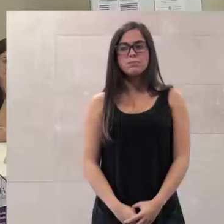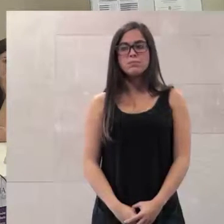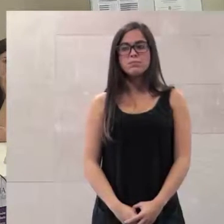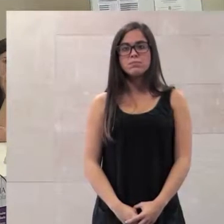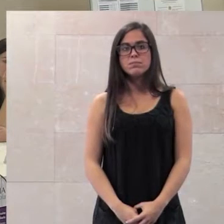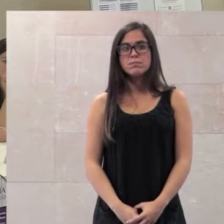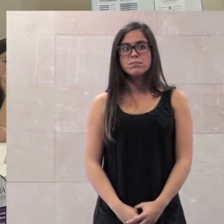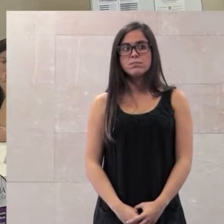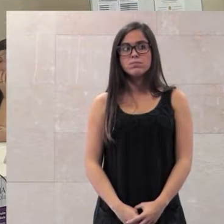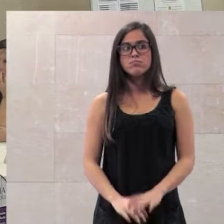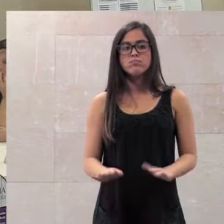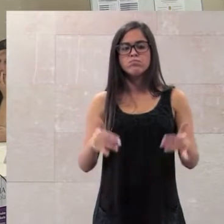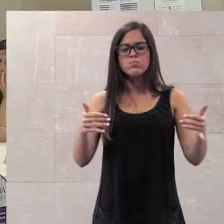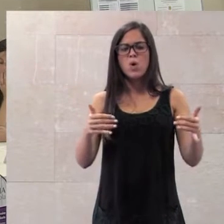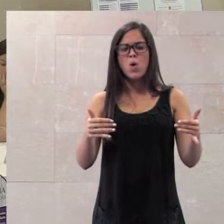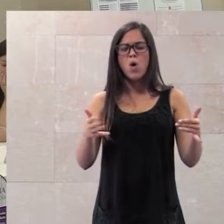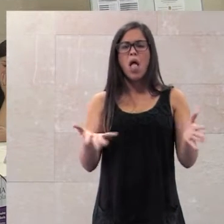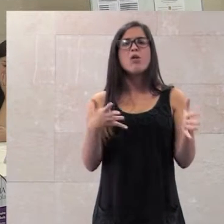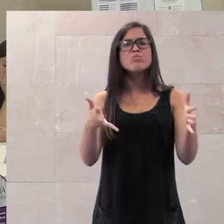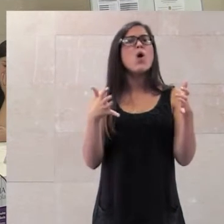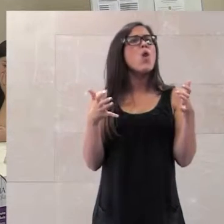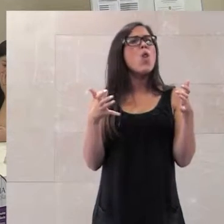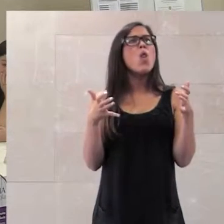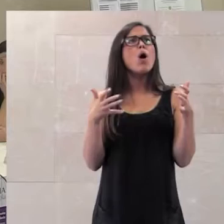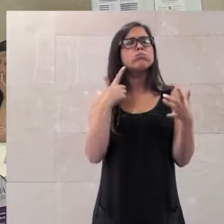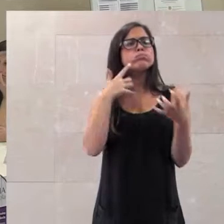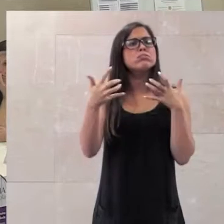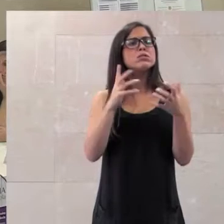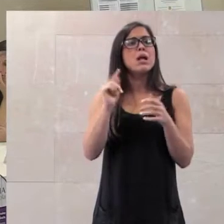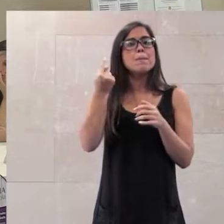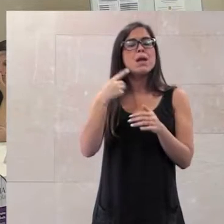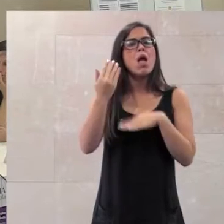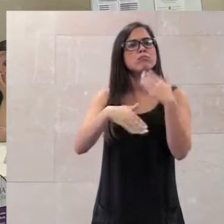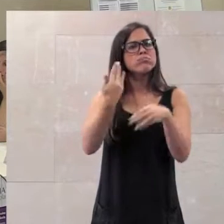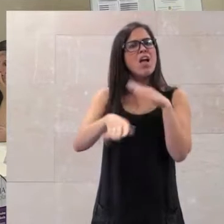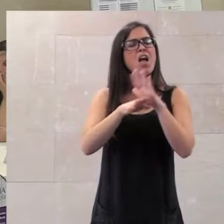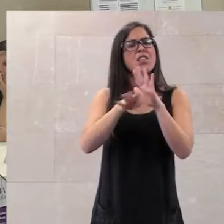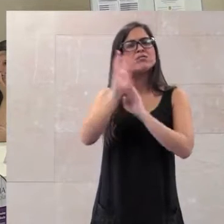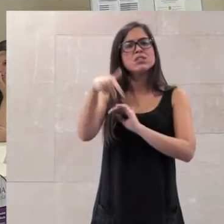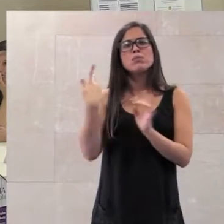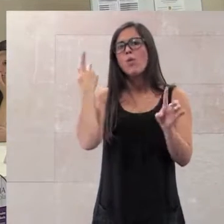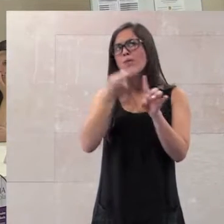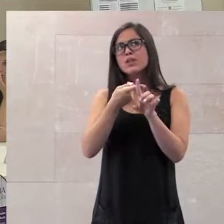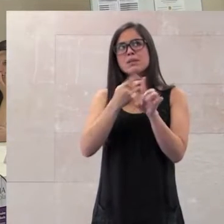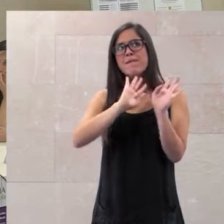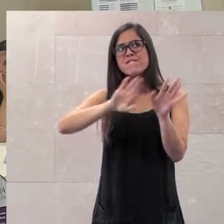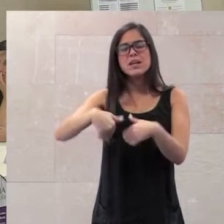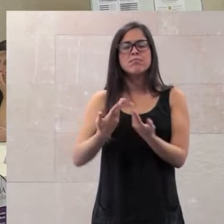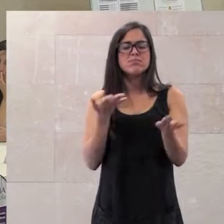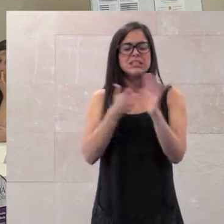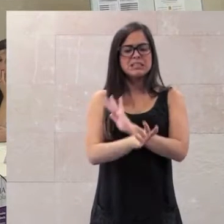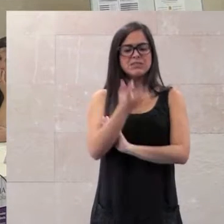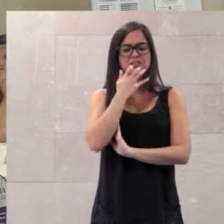¿Cuál ha sido, podríamos decir, uno de los mayores logros, que, bueno, logros y que se siguen logrando, es como ese objetivo final, ¿no? Si estamos hablando de